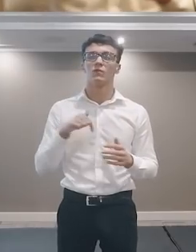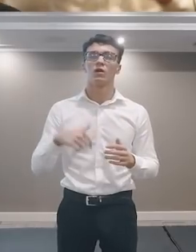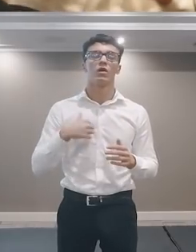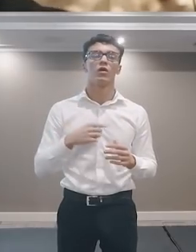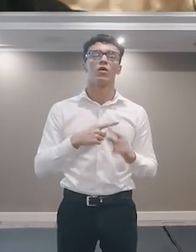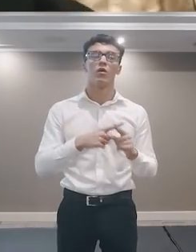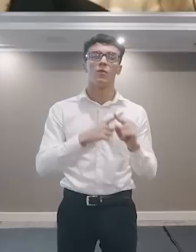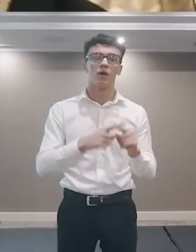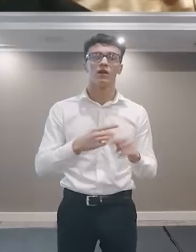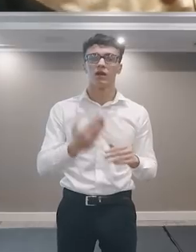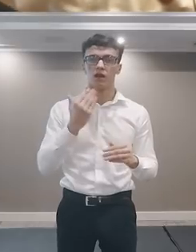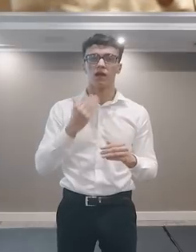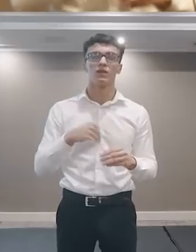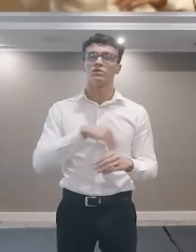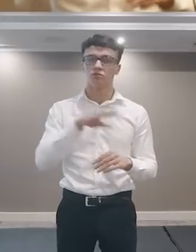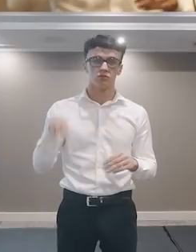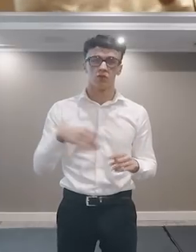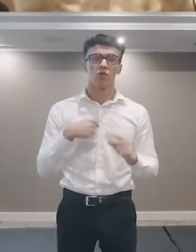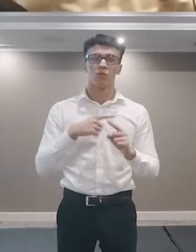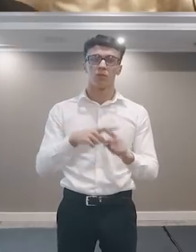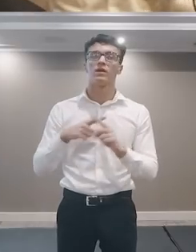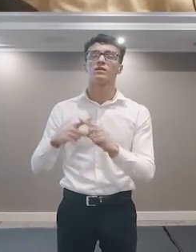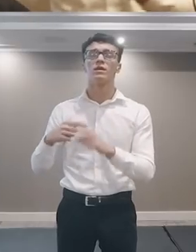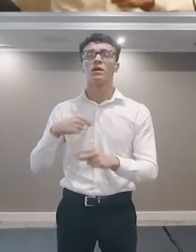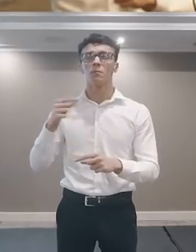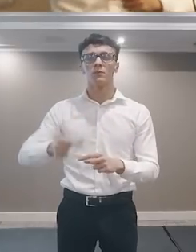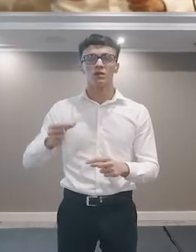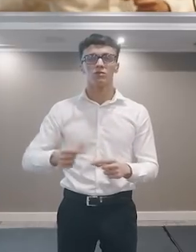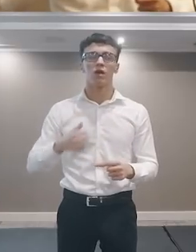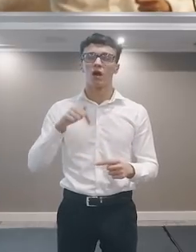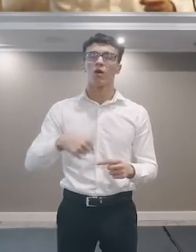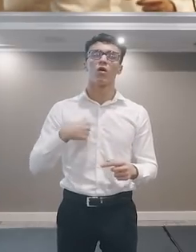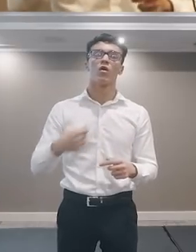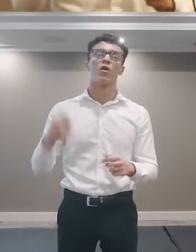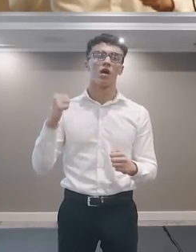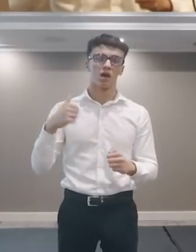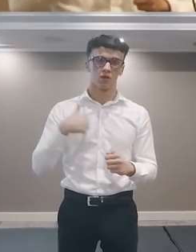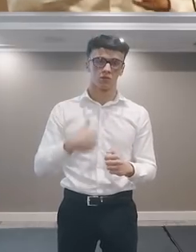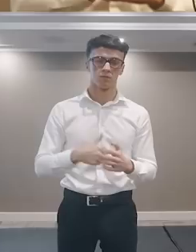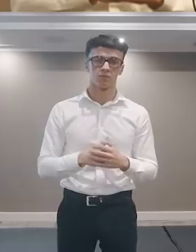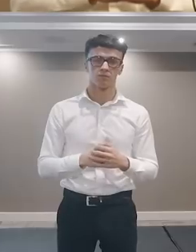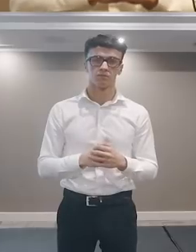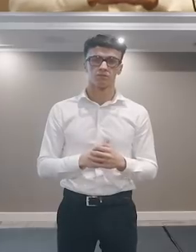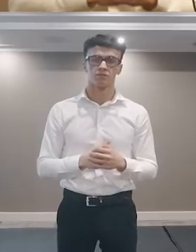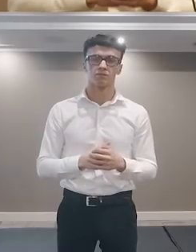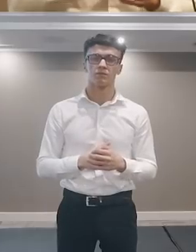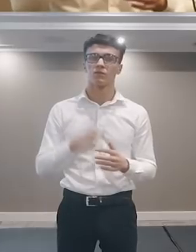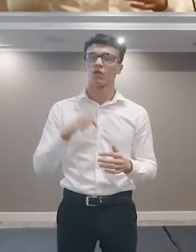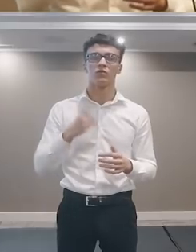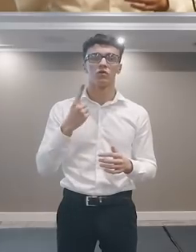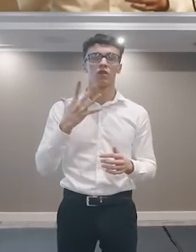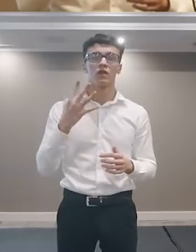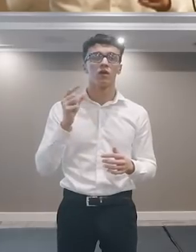gracias a eso gracias a compartirlo con las personas yo estoy teniendo ese beneficio anda solo cinco personas yo le digo a la gente